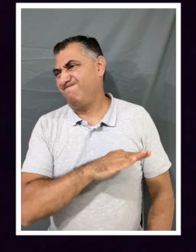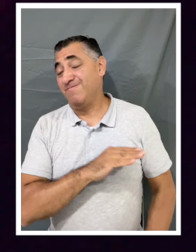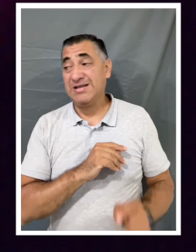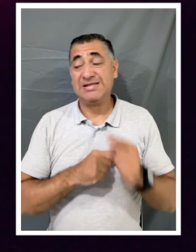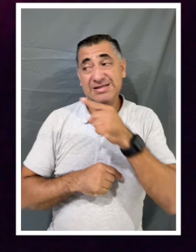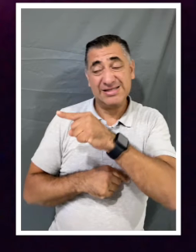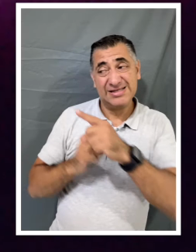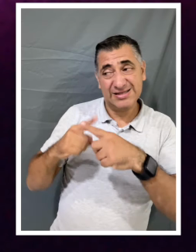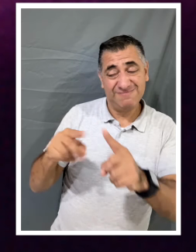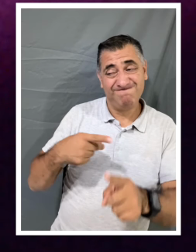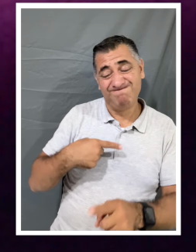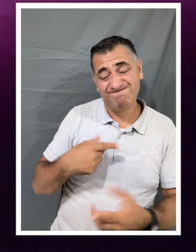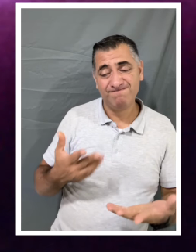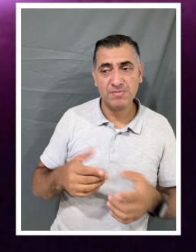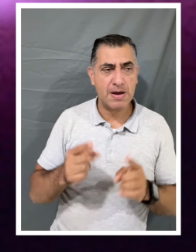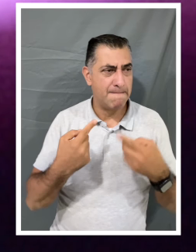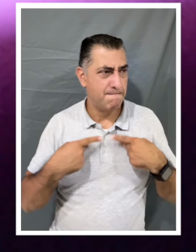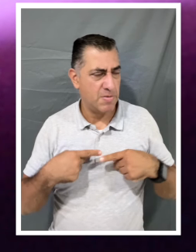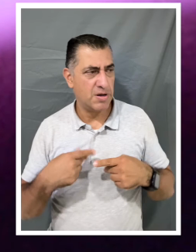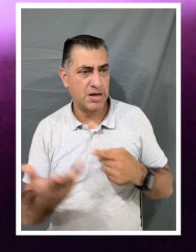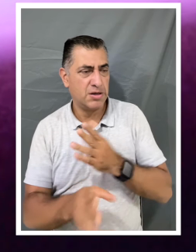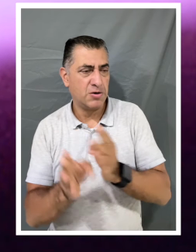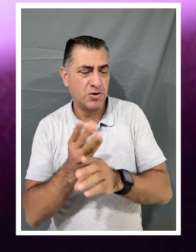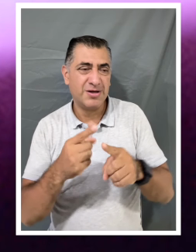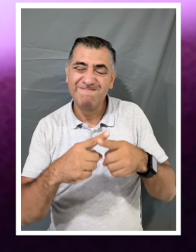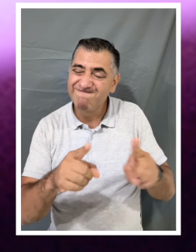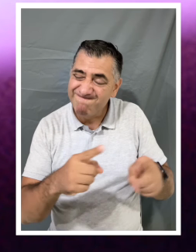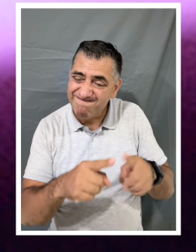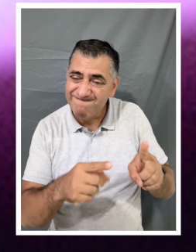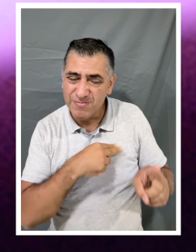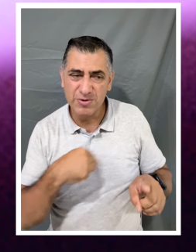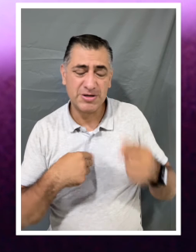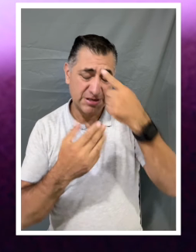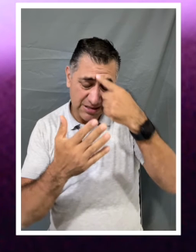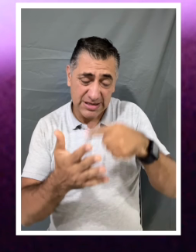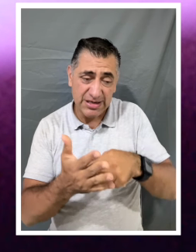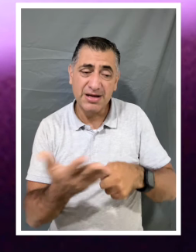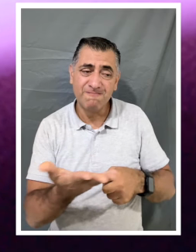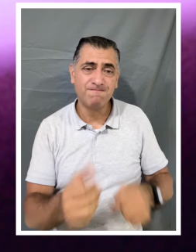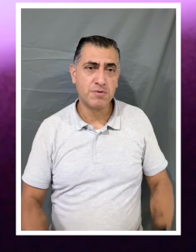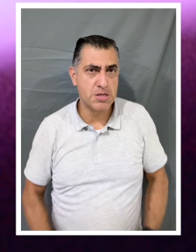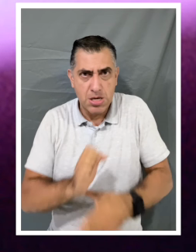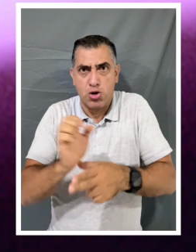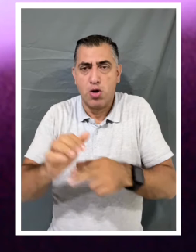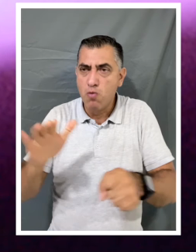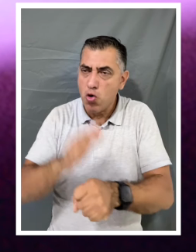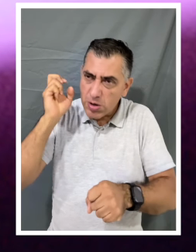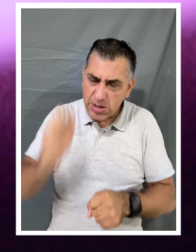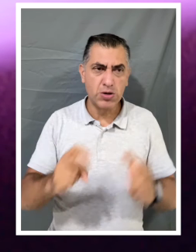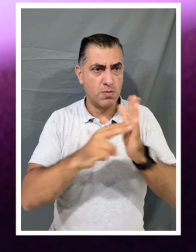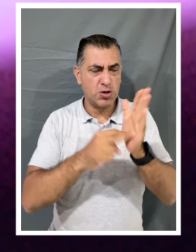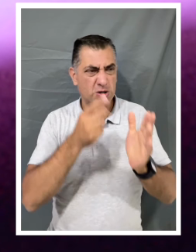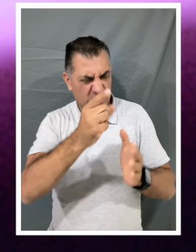personas que piensan diferente a nosotros personas que hacen las cosas diferente a a a como nosotros creemos que las deben hacer así que por eso el